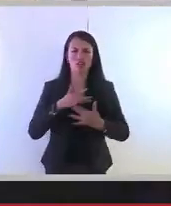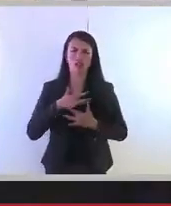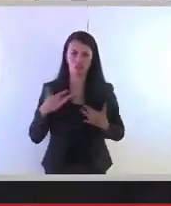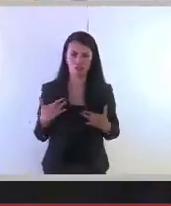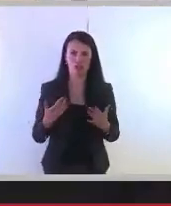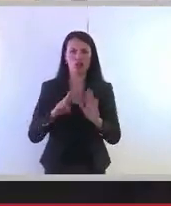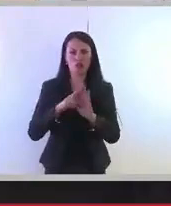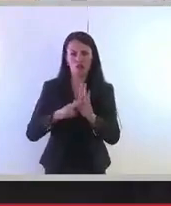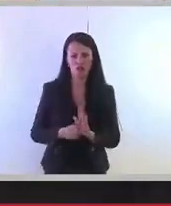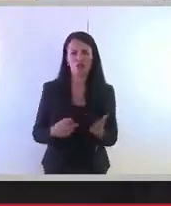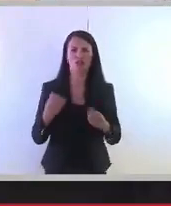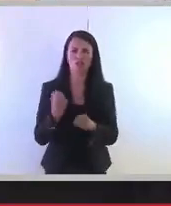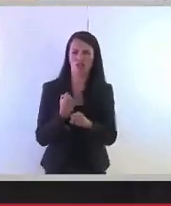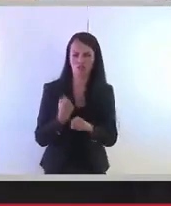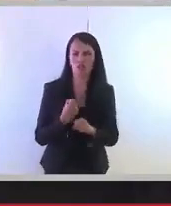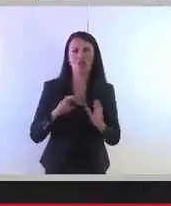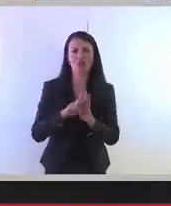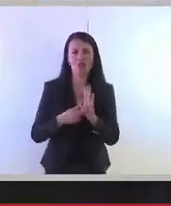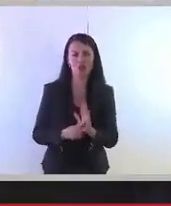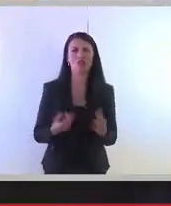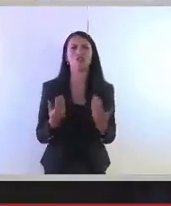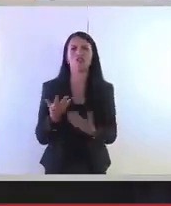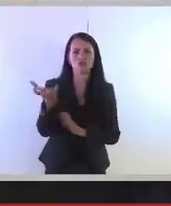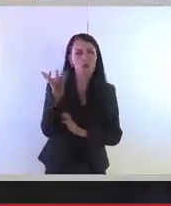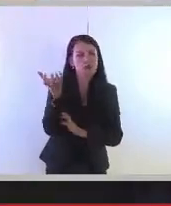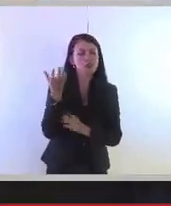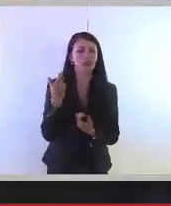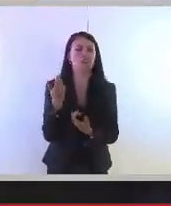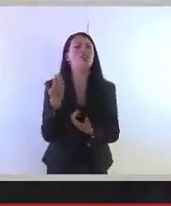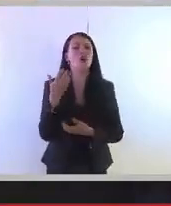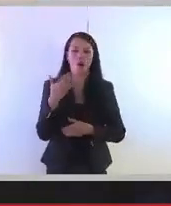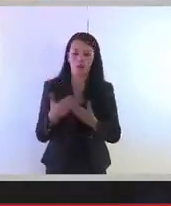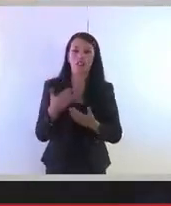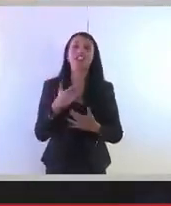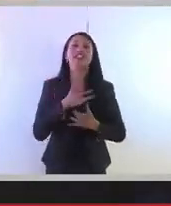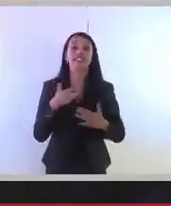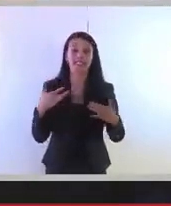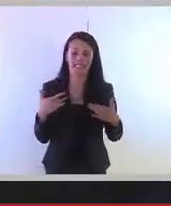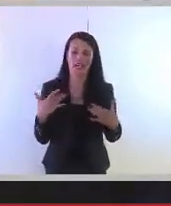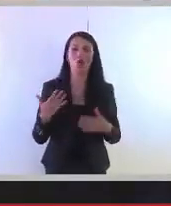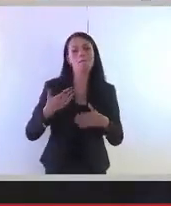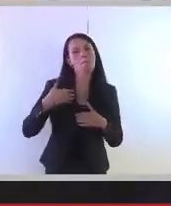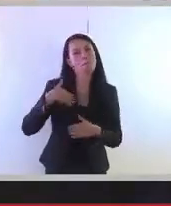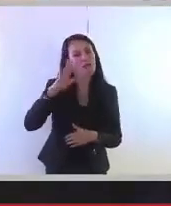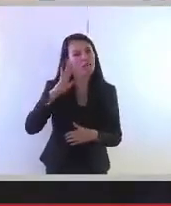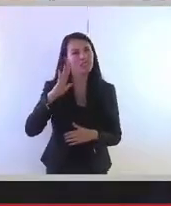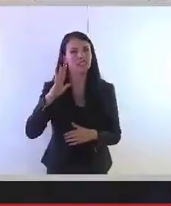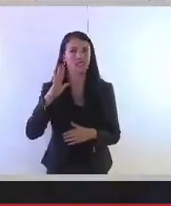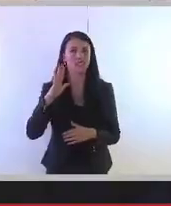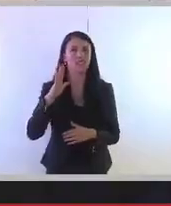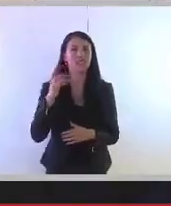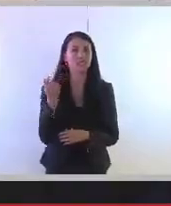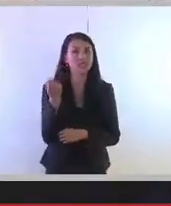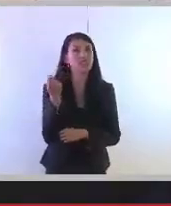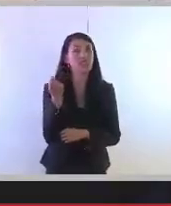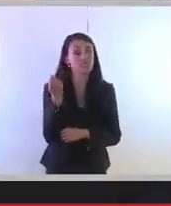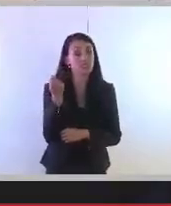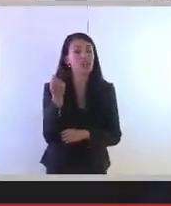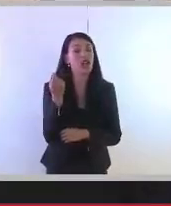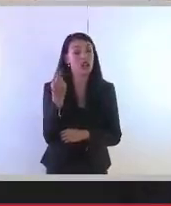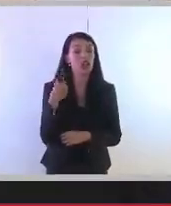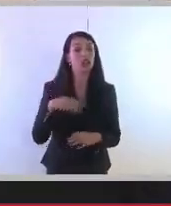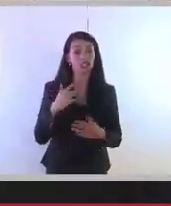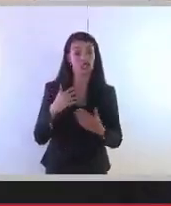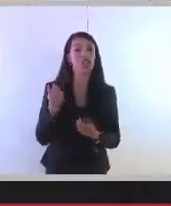la reforma laboral, la reforma pensional, pero la salud es la más álgida, porque quienes viven del negocio